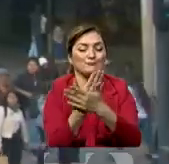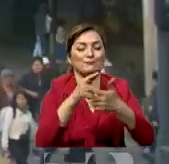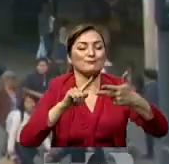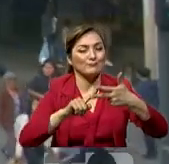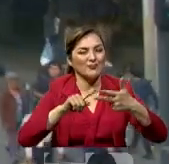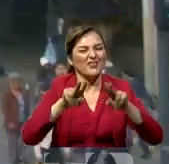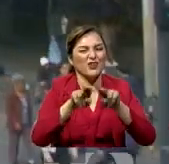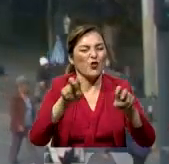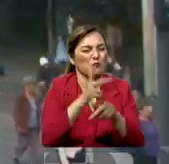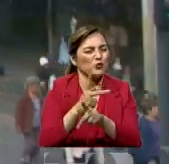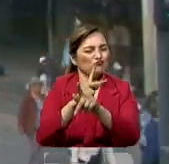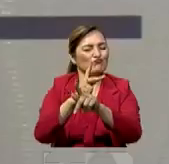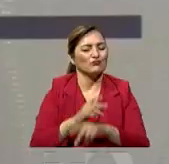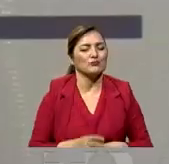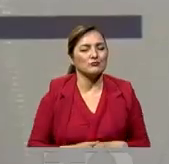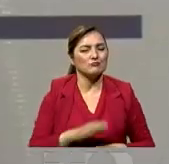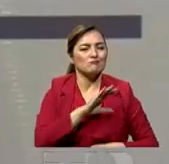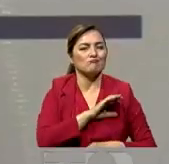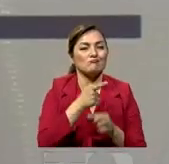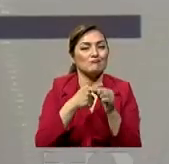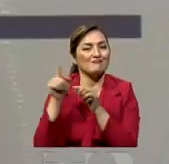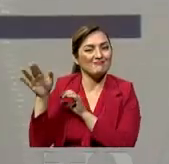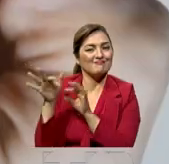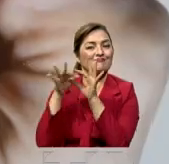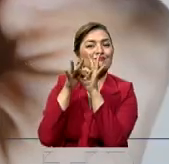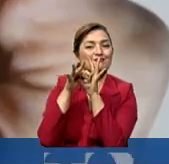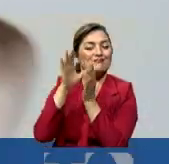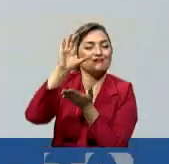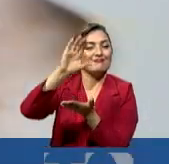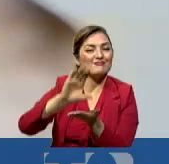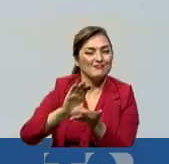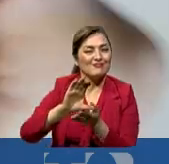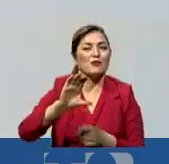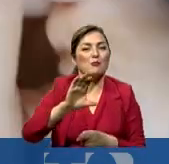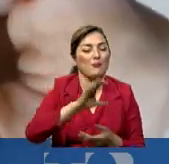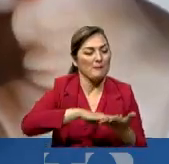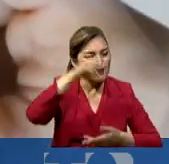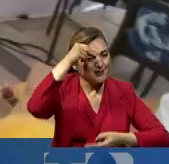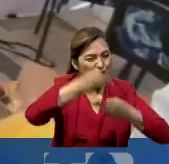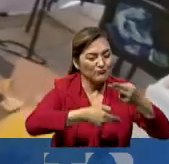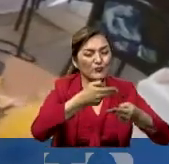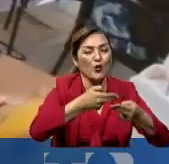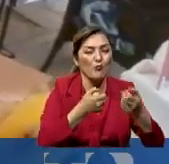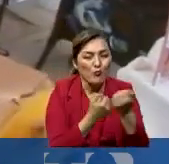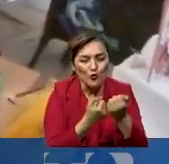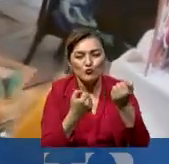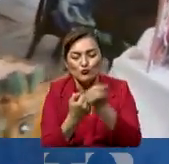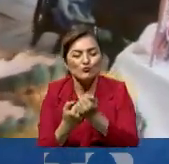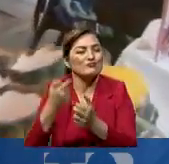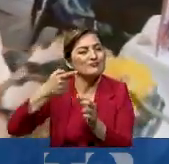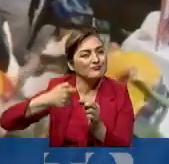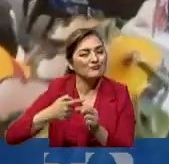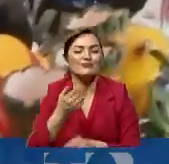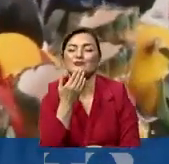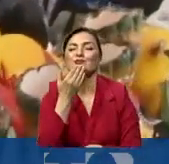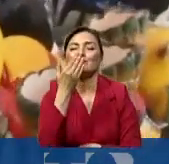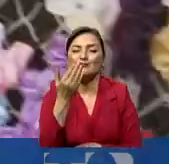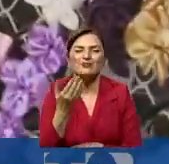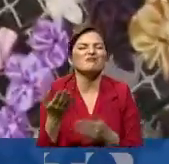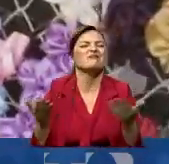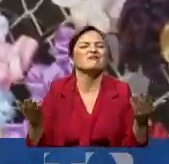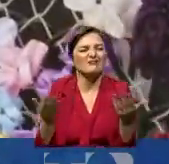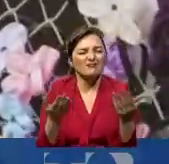El municipio de Quito, a través de Conquito, destinará capital semilla para apoyar a los emprendedores de la ciudad y a través de este